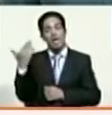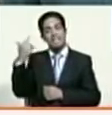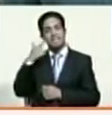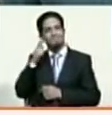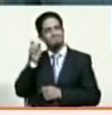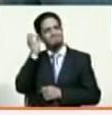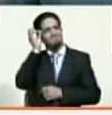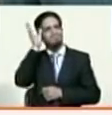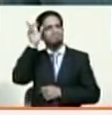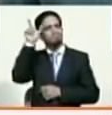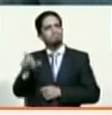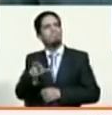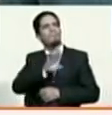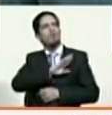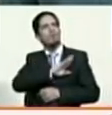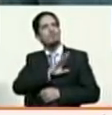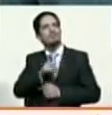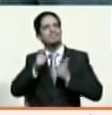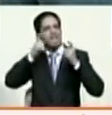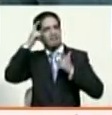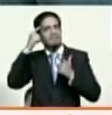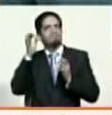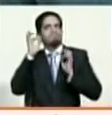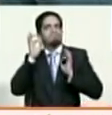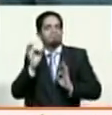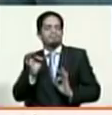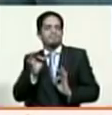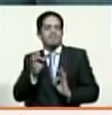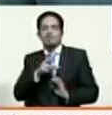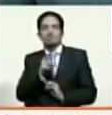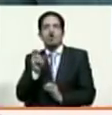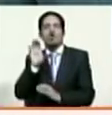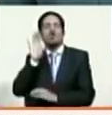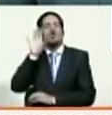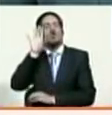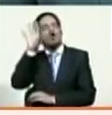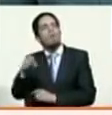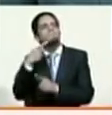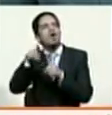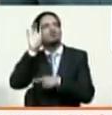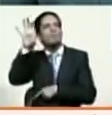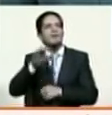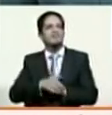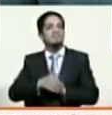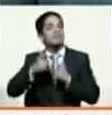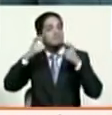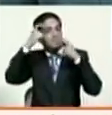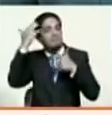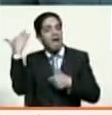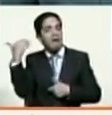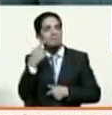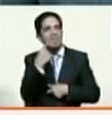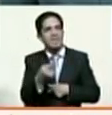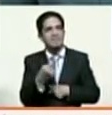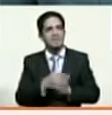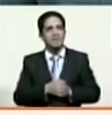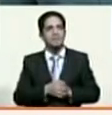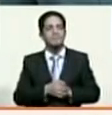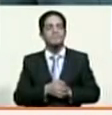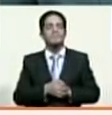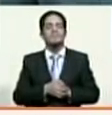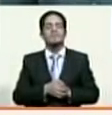Hugo Chávez, garantizar la independencia. No solamente en esta área, el comandante Hugo Chávez decía que para